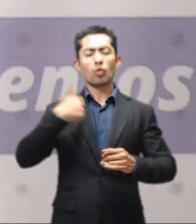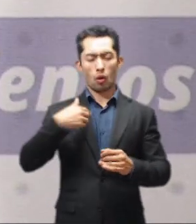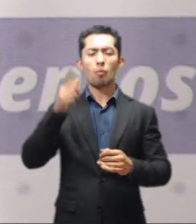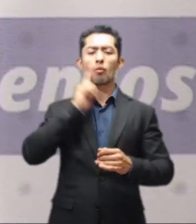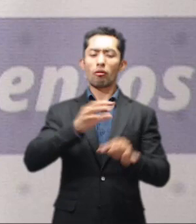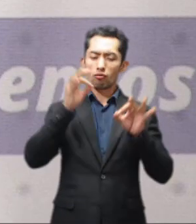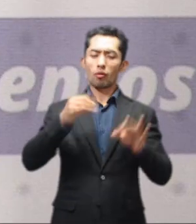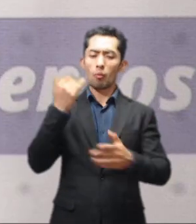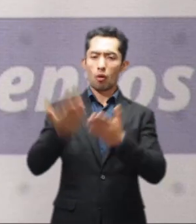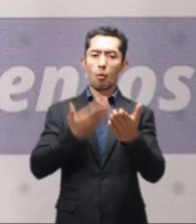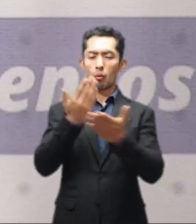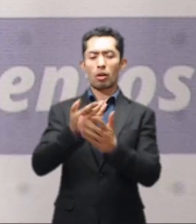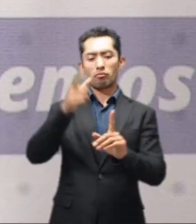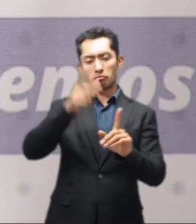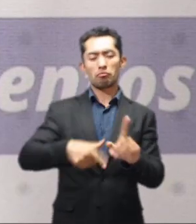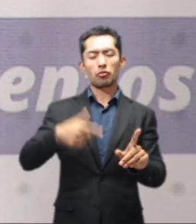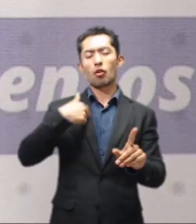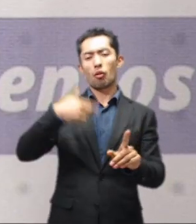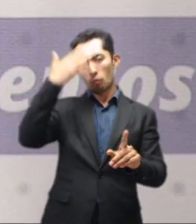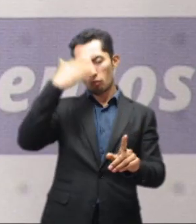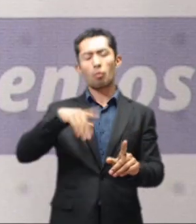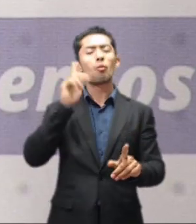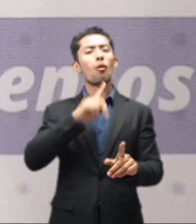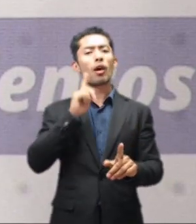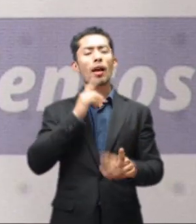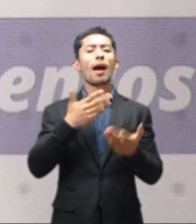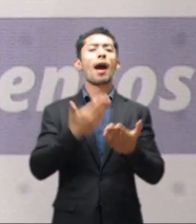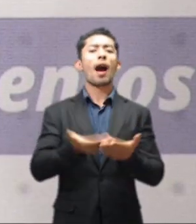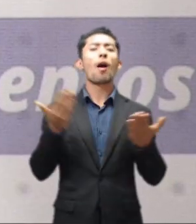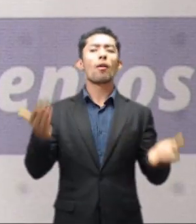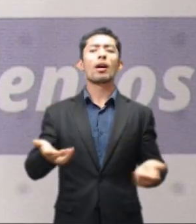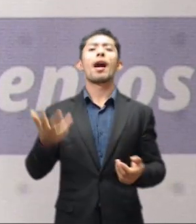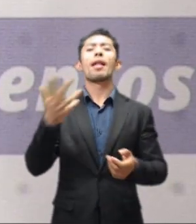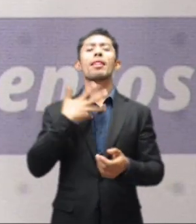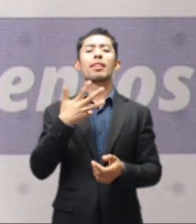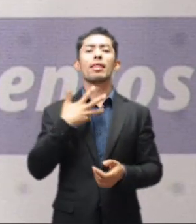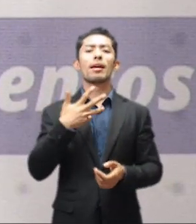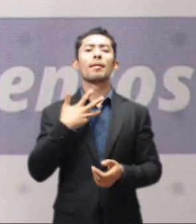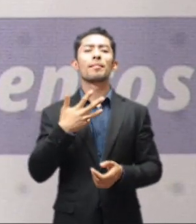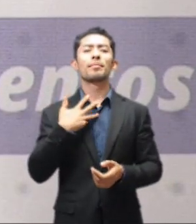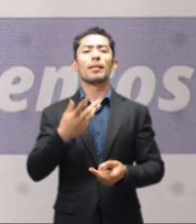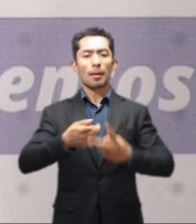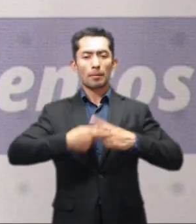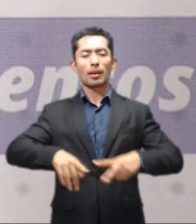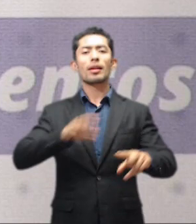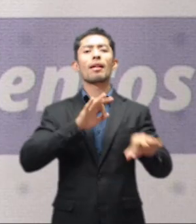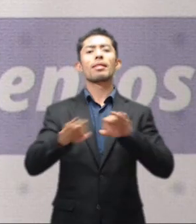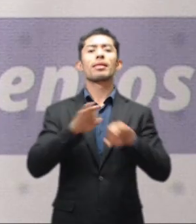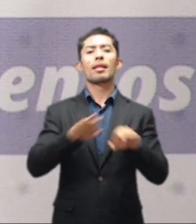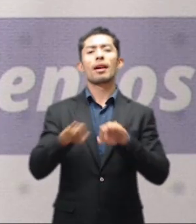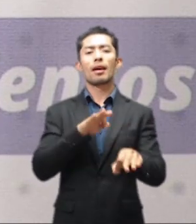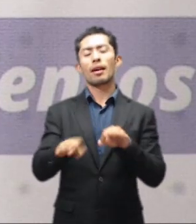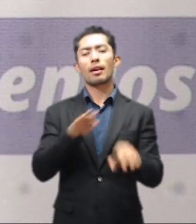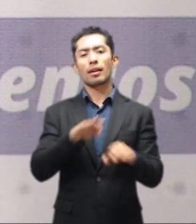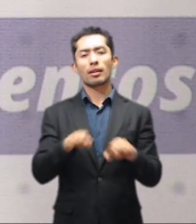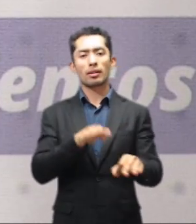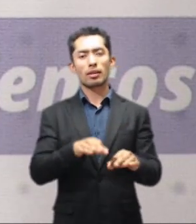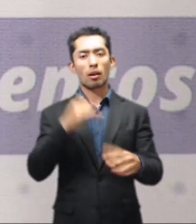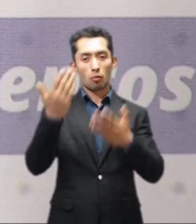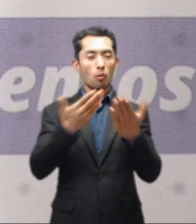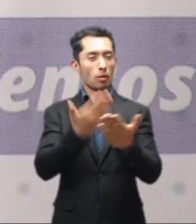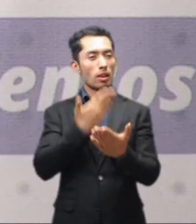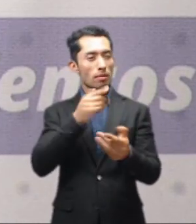propuestas de prestigios con lo que hoy tenemos que empezar a trabajar ver las buenas